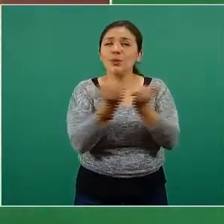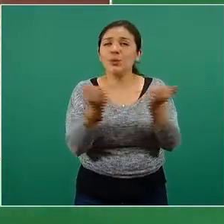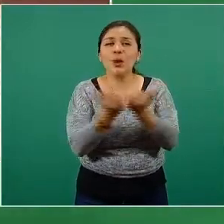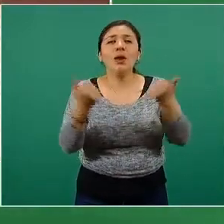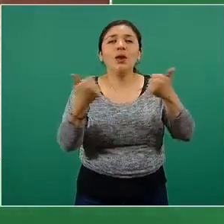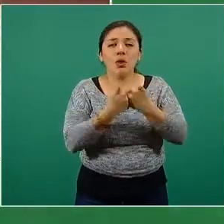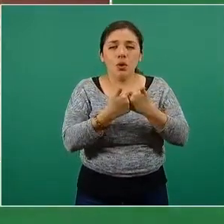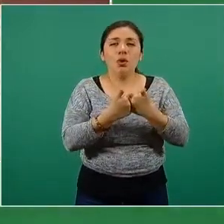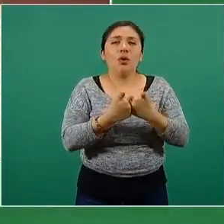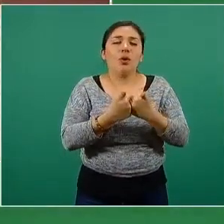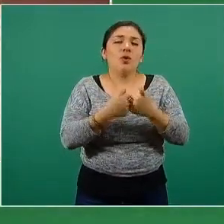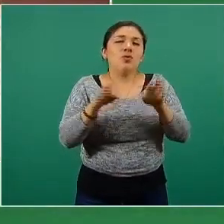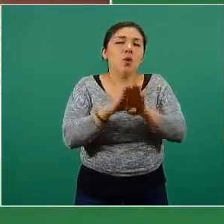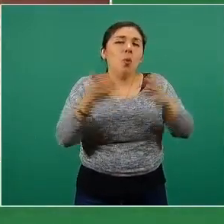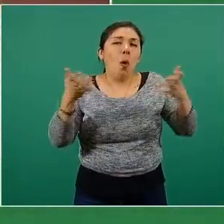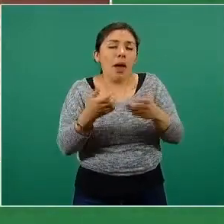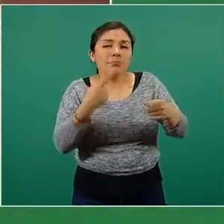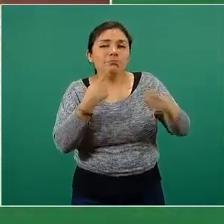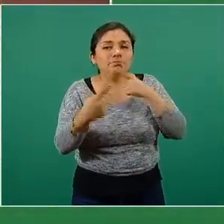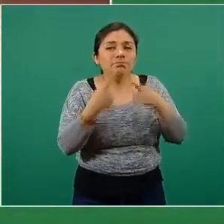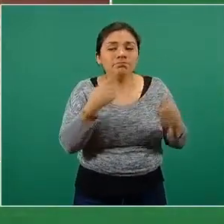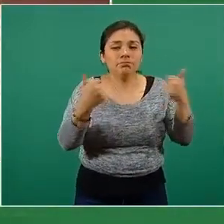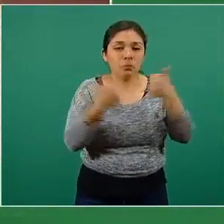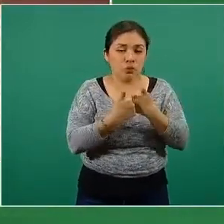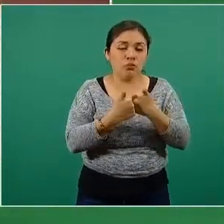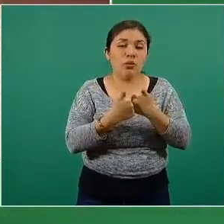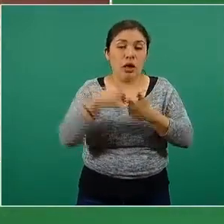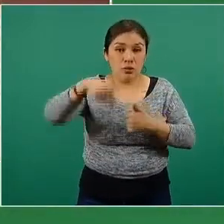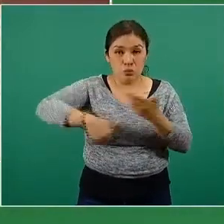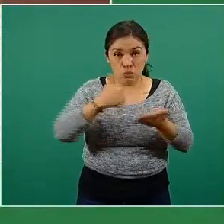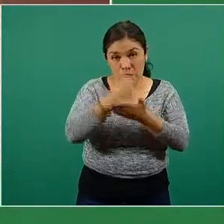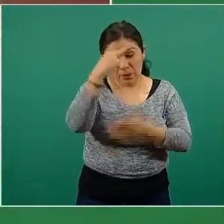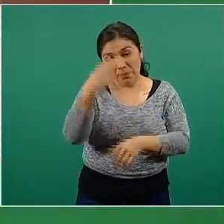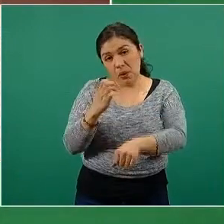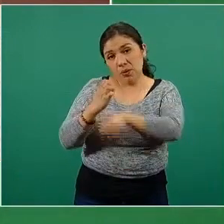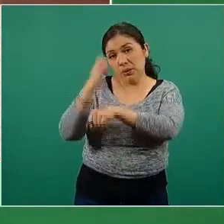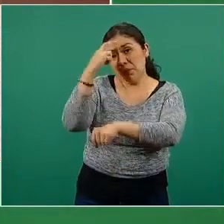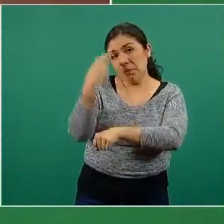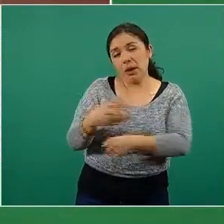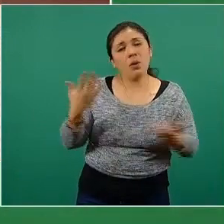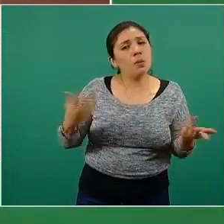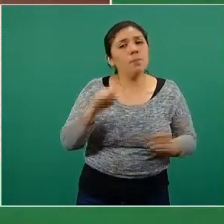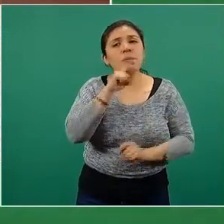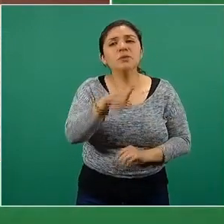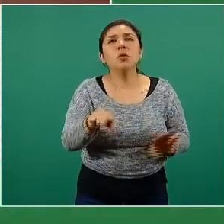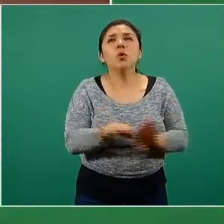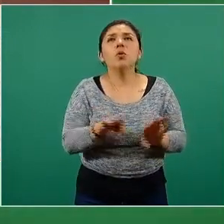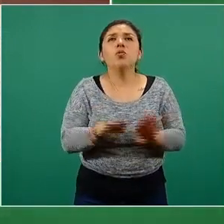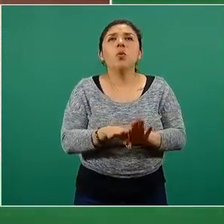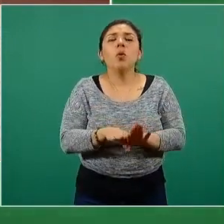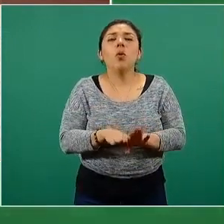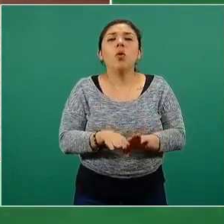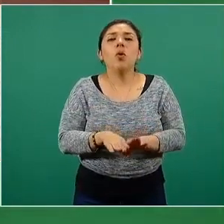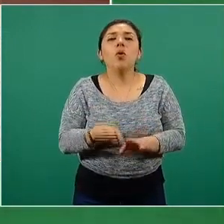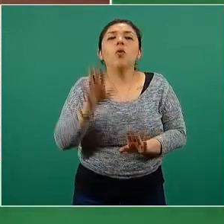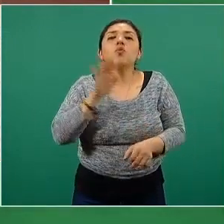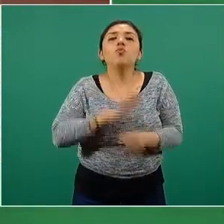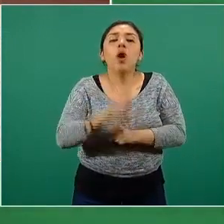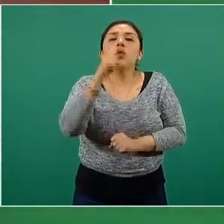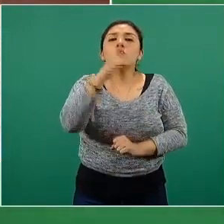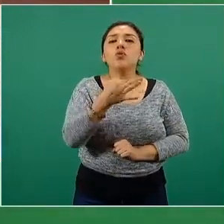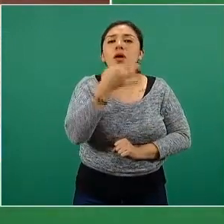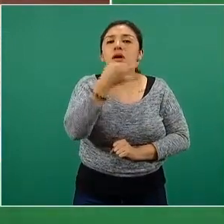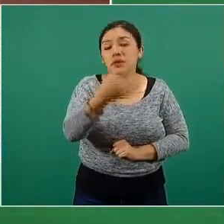la discusión técnica también con Ciudad de México y con Estado de México también era un poco la señal que